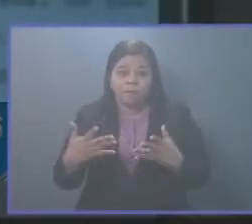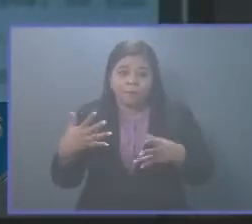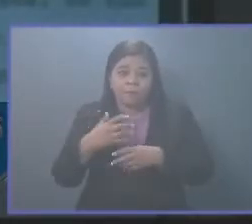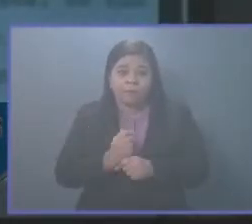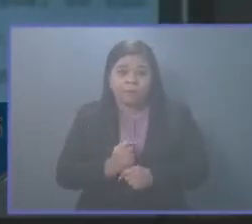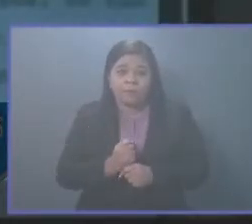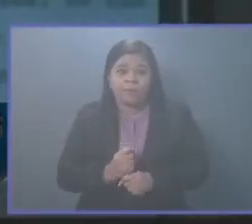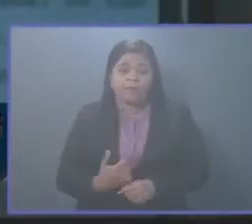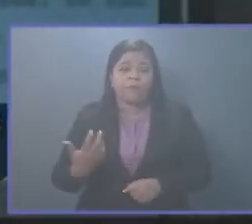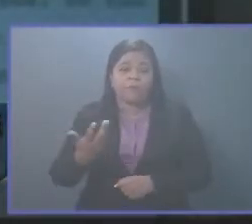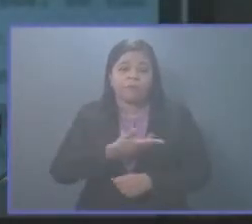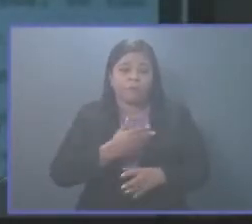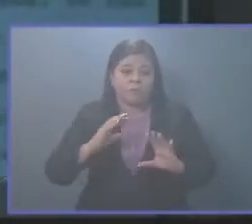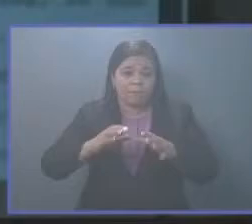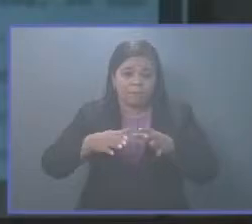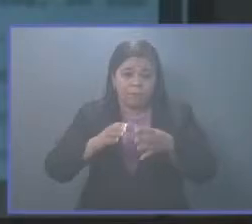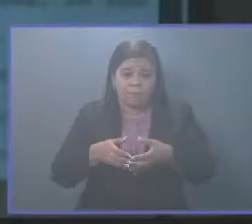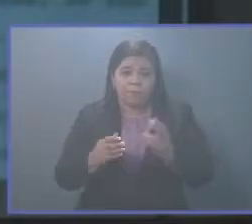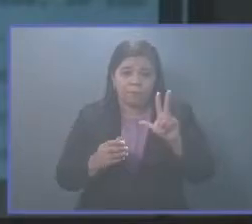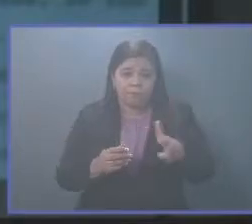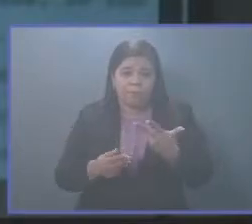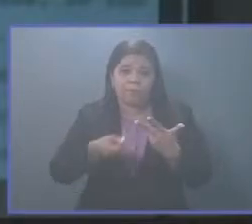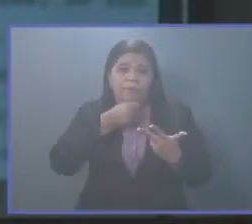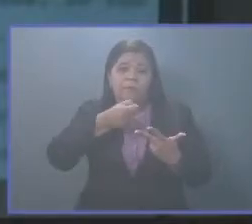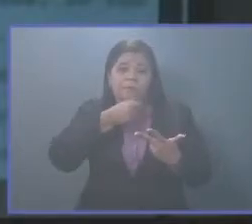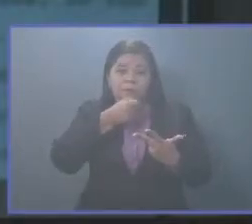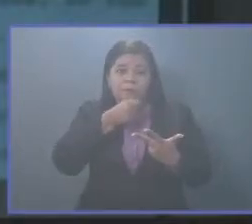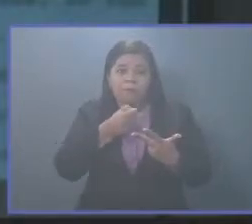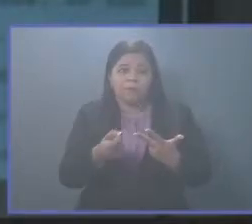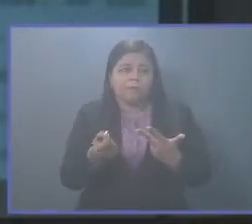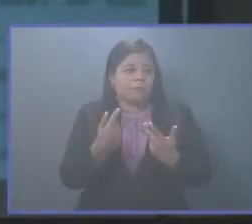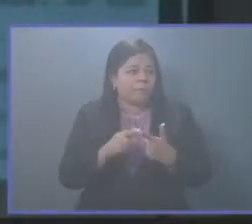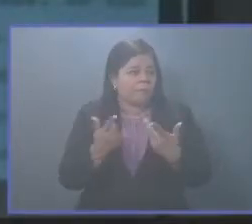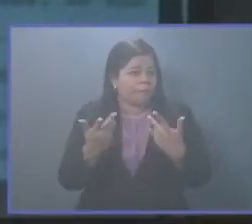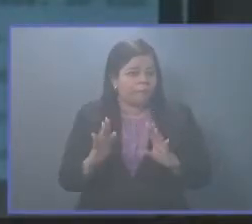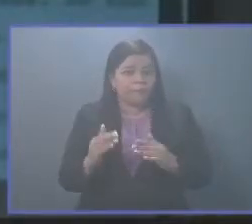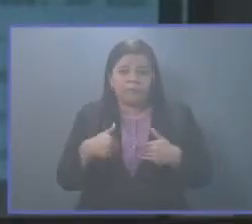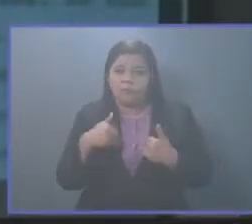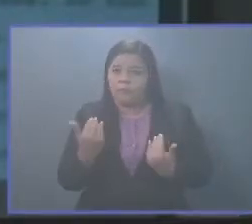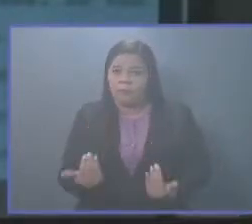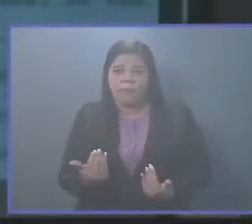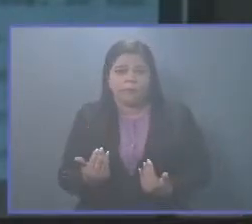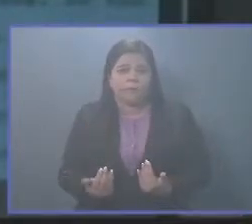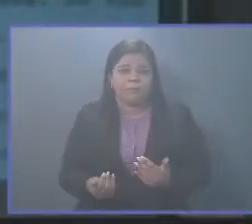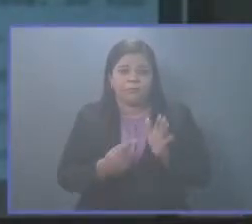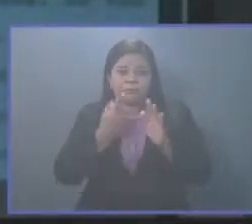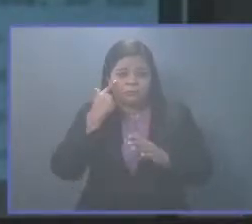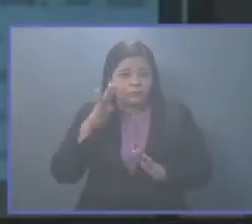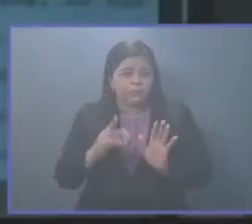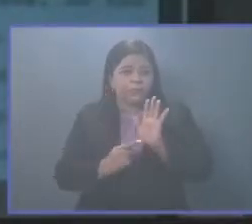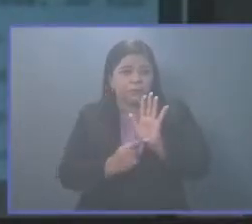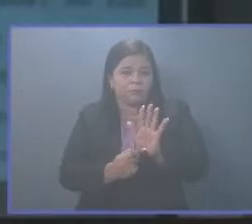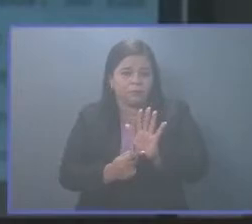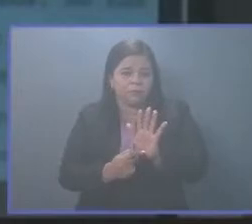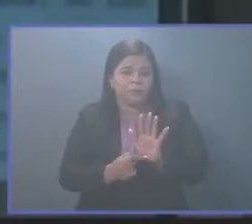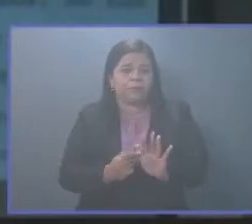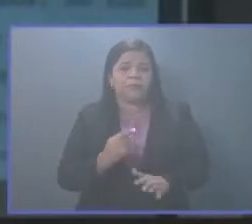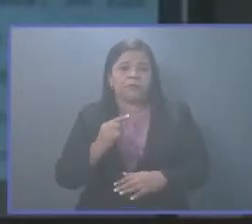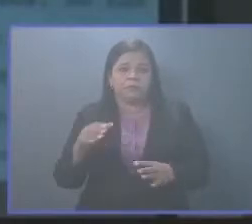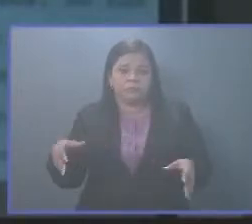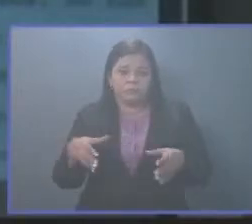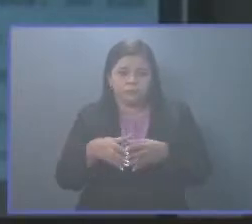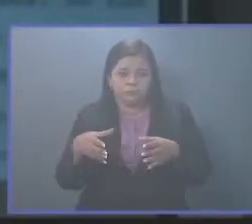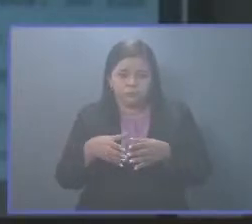comité respecto a este tercer informe? Bueno, que no se ha encontrado evidencia que la Junta Directiva del Fondo de Emergencia, Recuperación